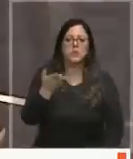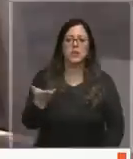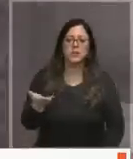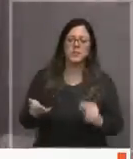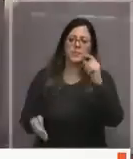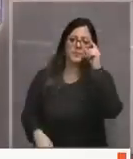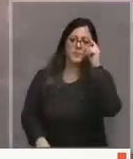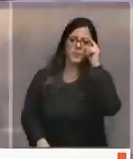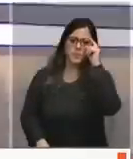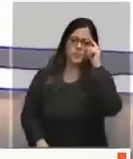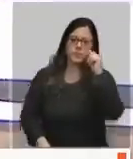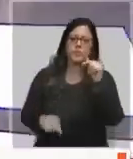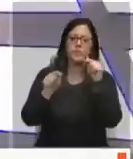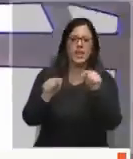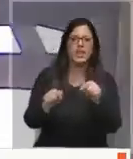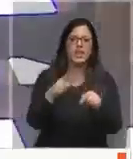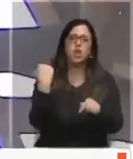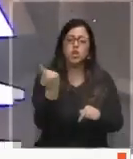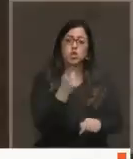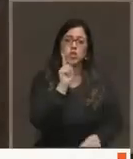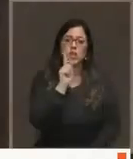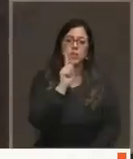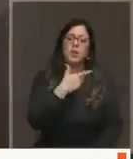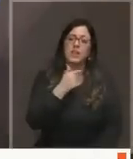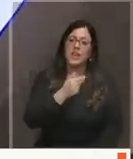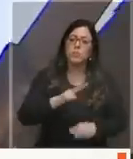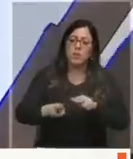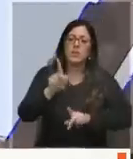de lo poco y nada que tenemos, queremos hacer algo para la gente.